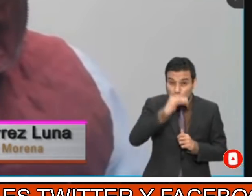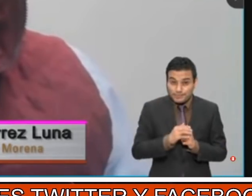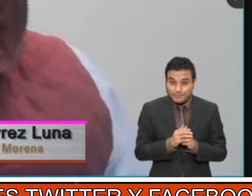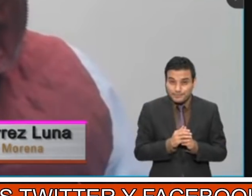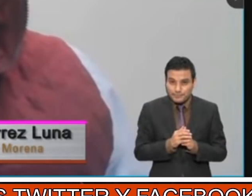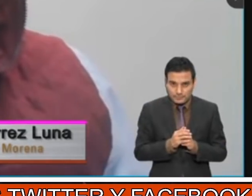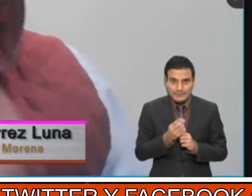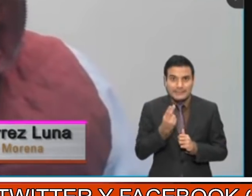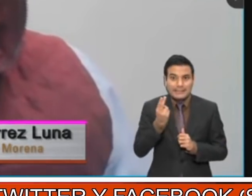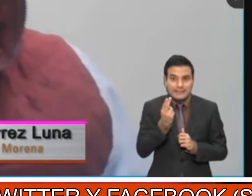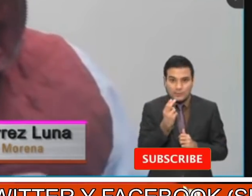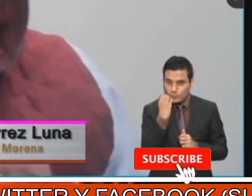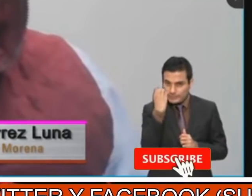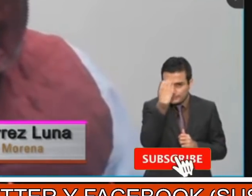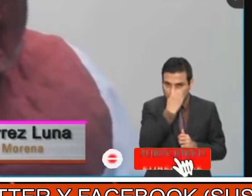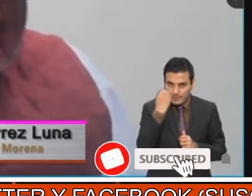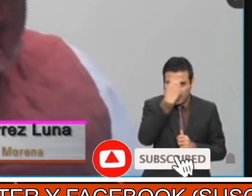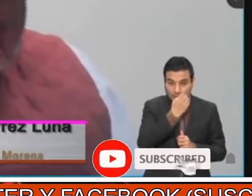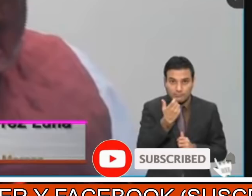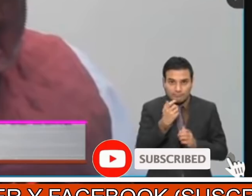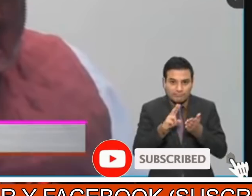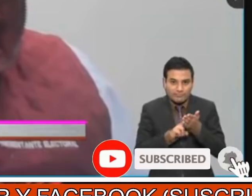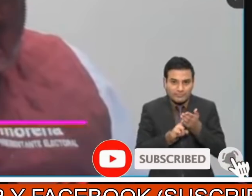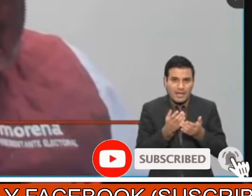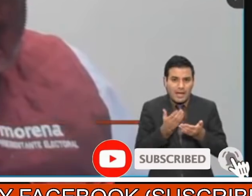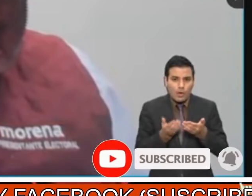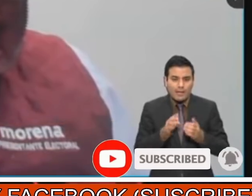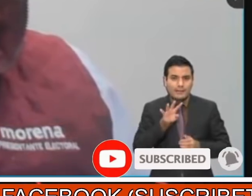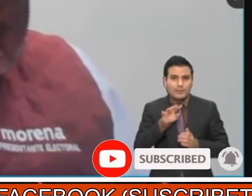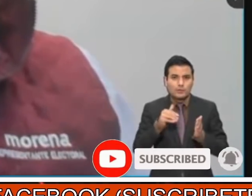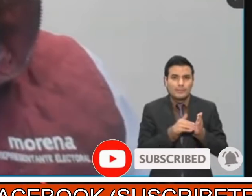el monto involucrado, que en este caso son